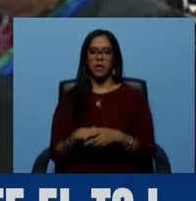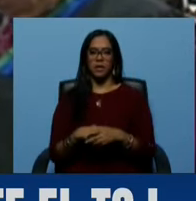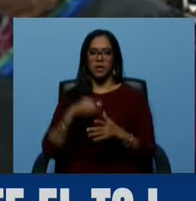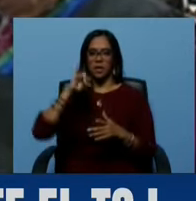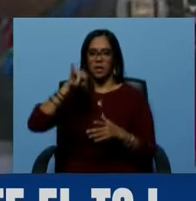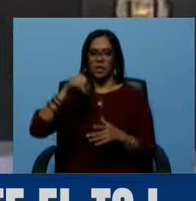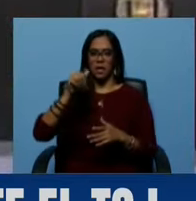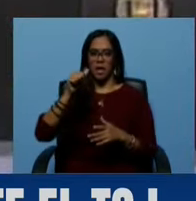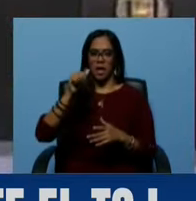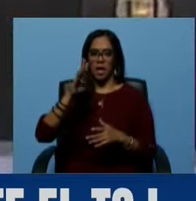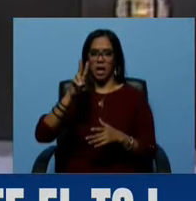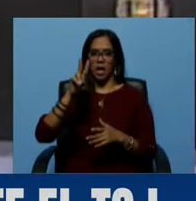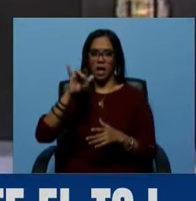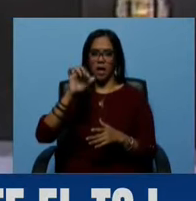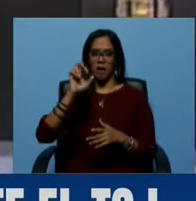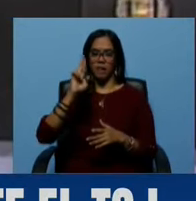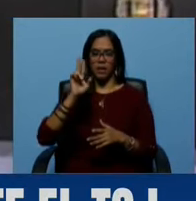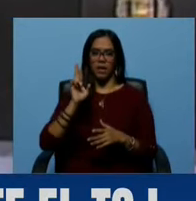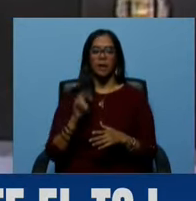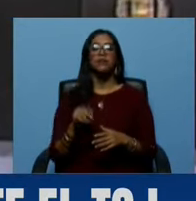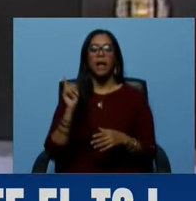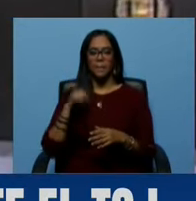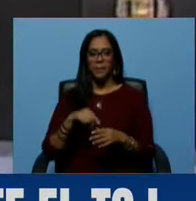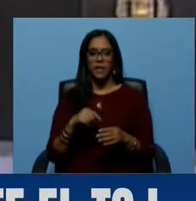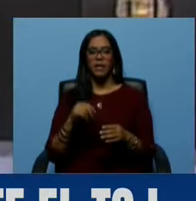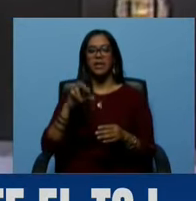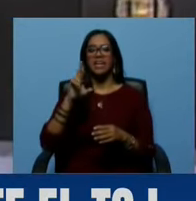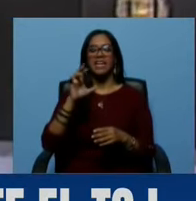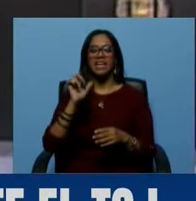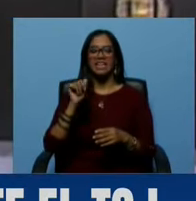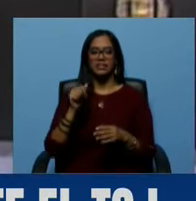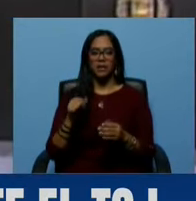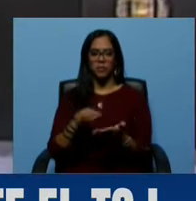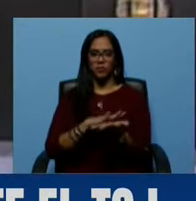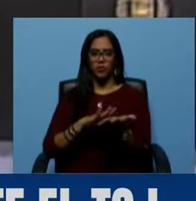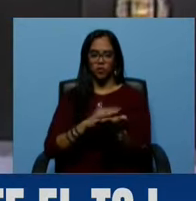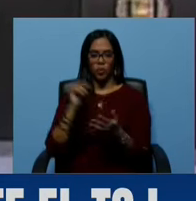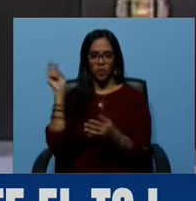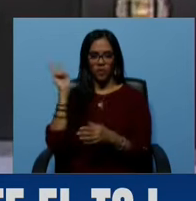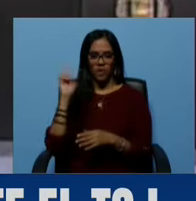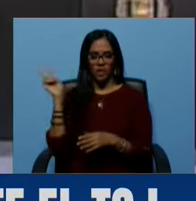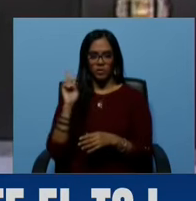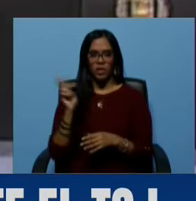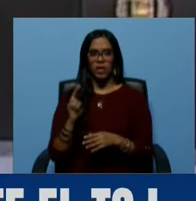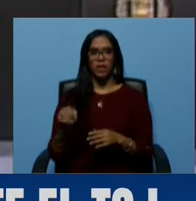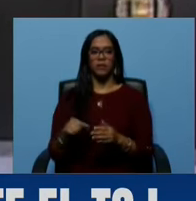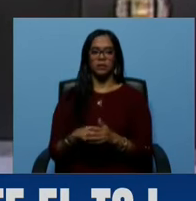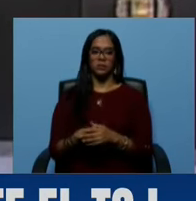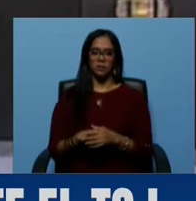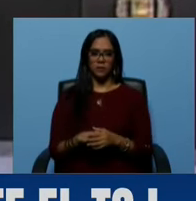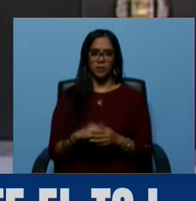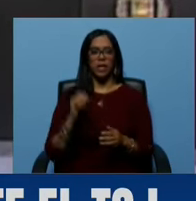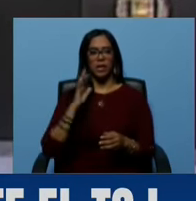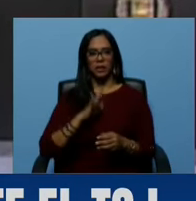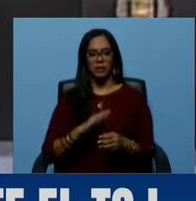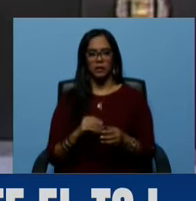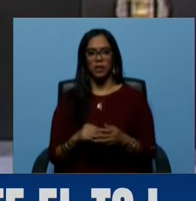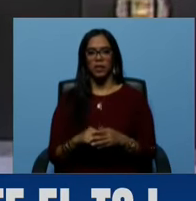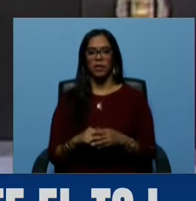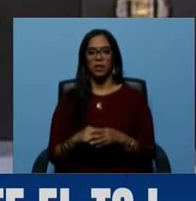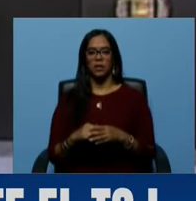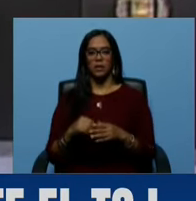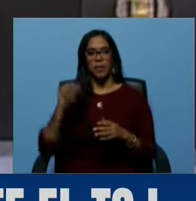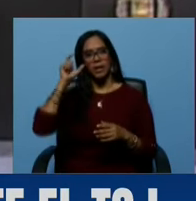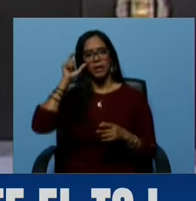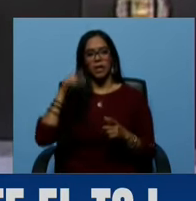Javier Bertucci, también Cristian Chirinos por Soluciones por Venezuela. También está citado para